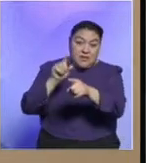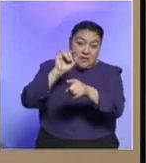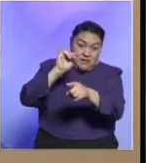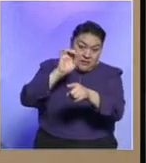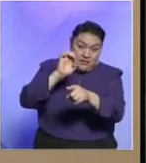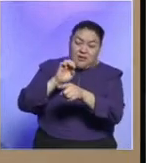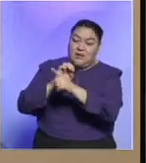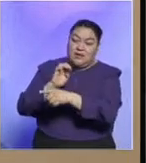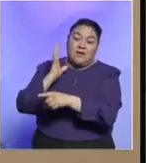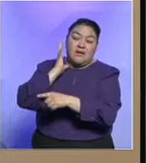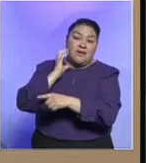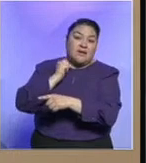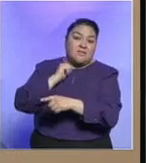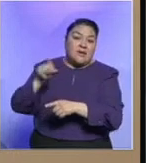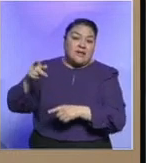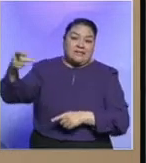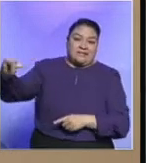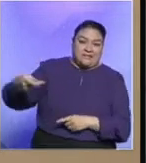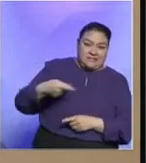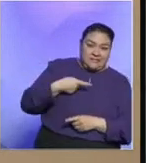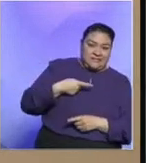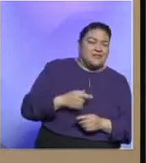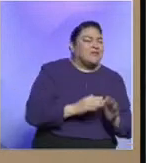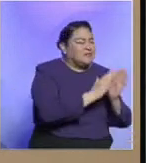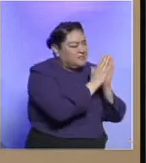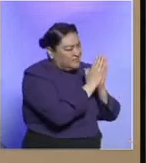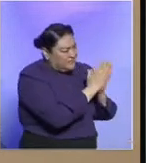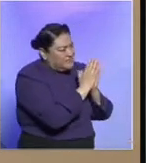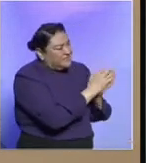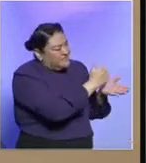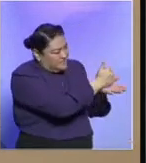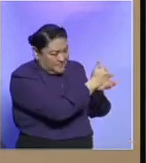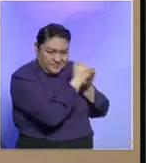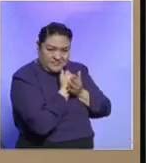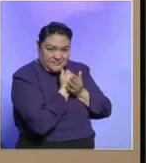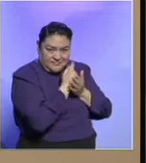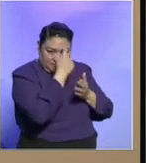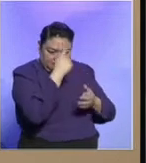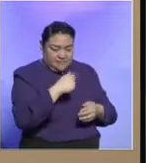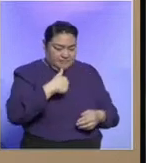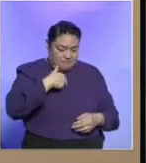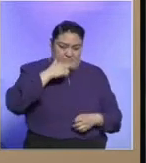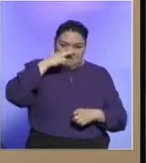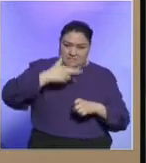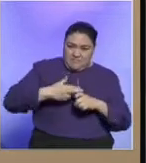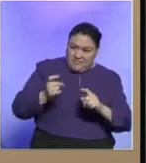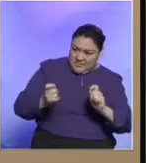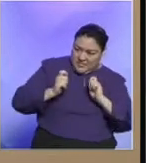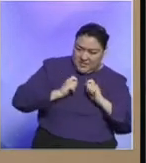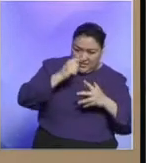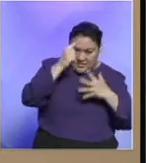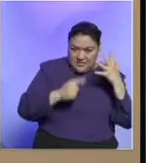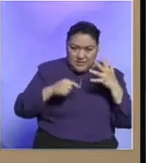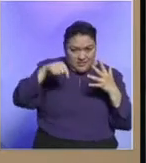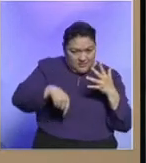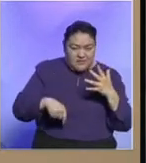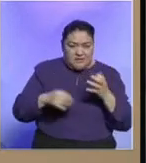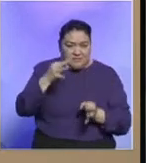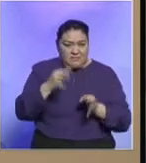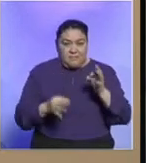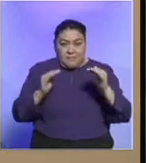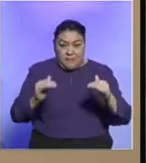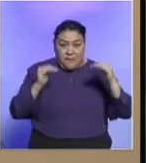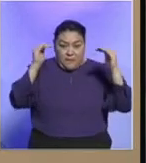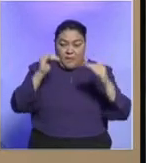a nosotros para que contribuyamos en el ámbito de nuestra competencia y facultades